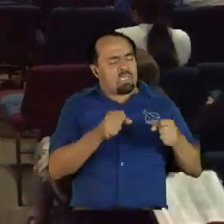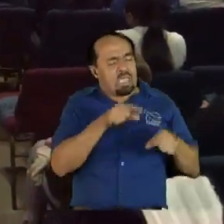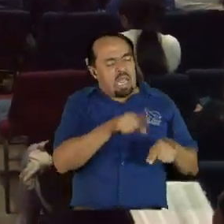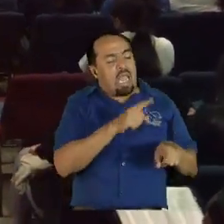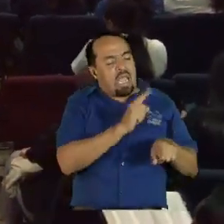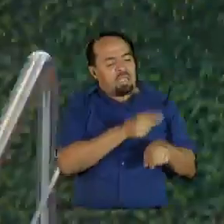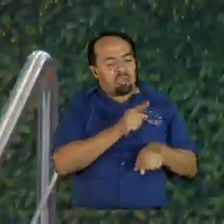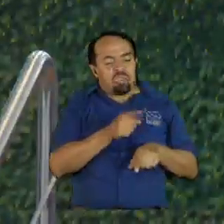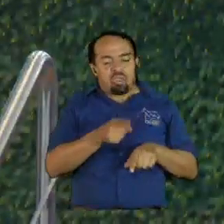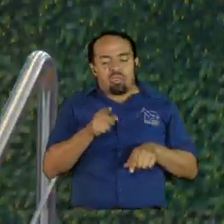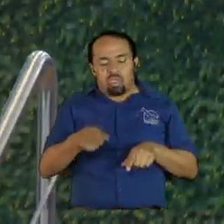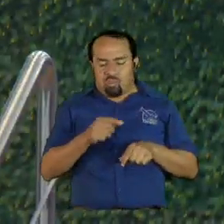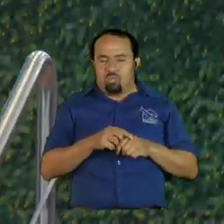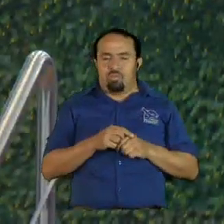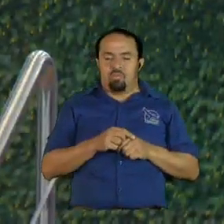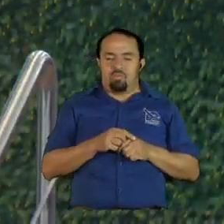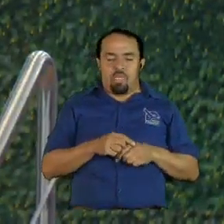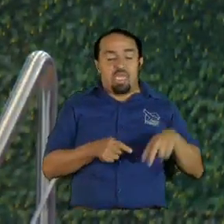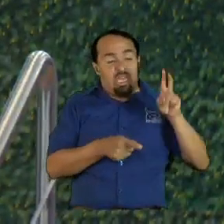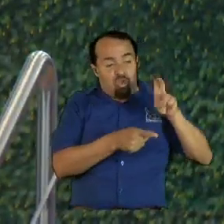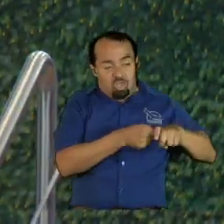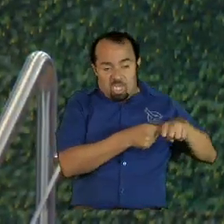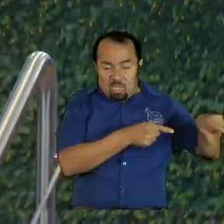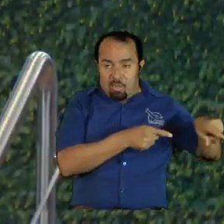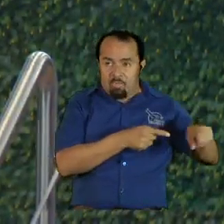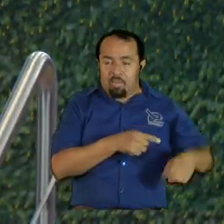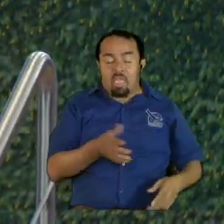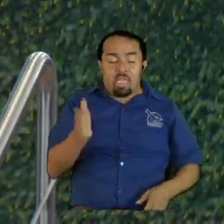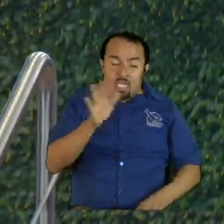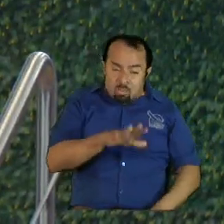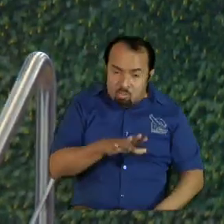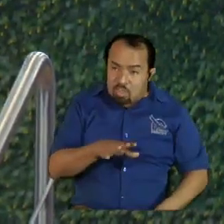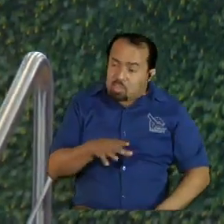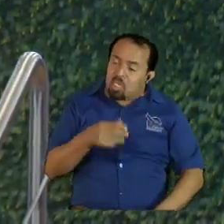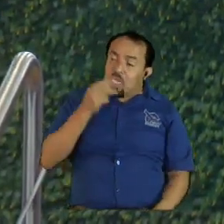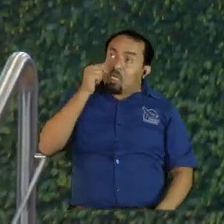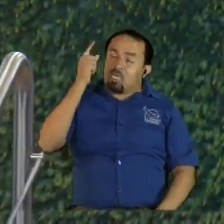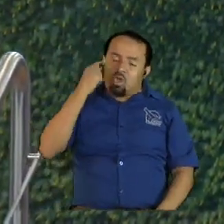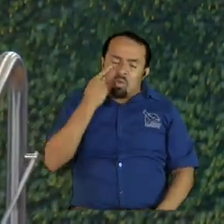esto. ¡Pum! Lo sienta. Y ahí el Señor dijo, muy bien.